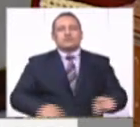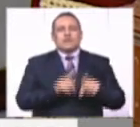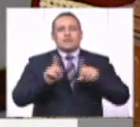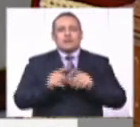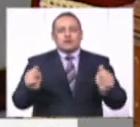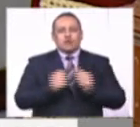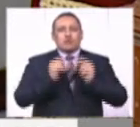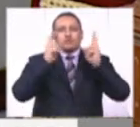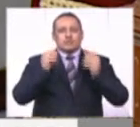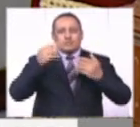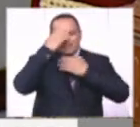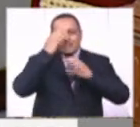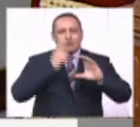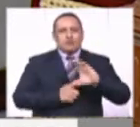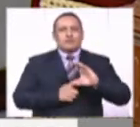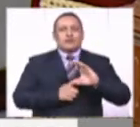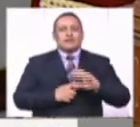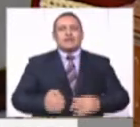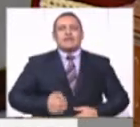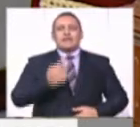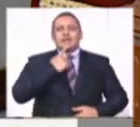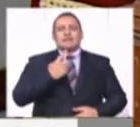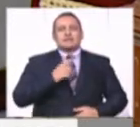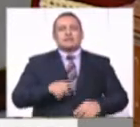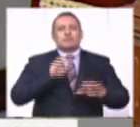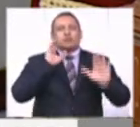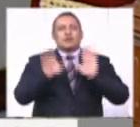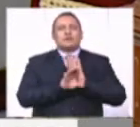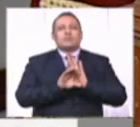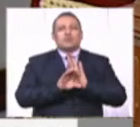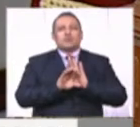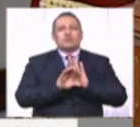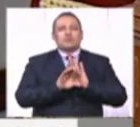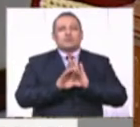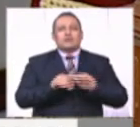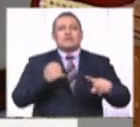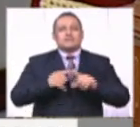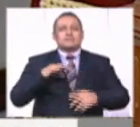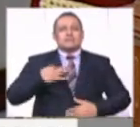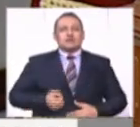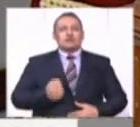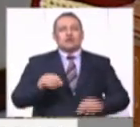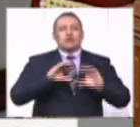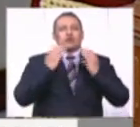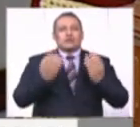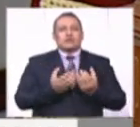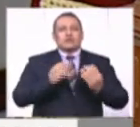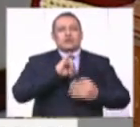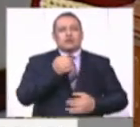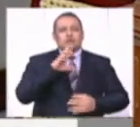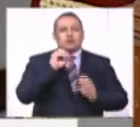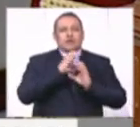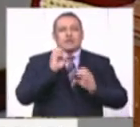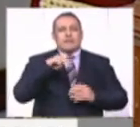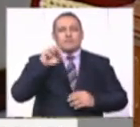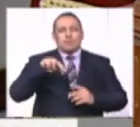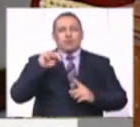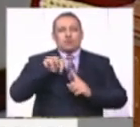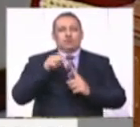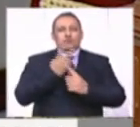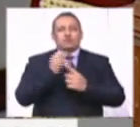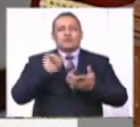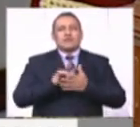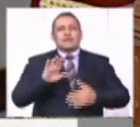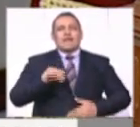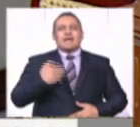acciones terroríficas Fueron por ejemplo el Señor congresista Jorge Montoya que dijo